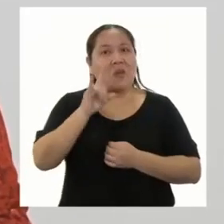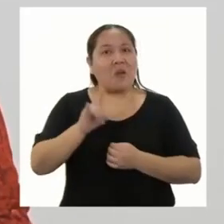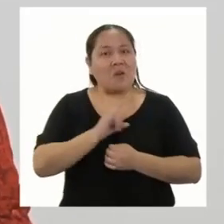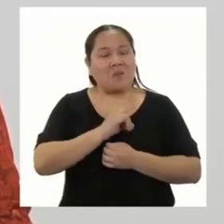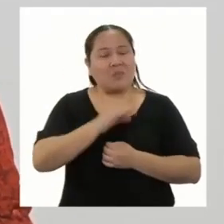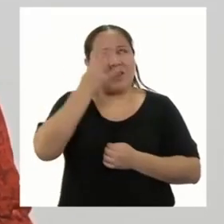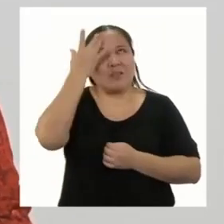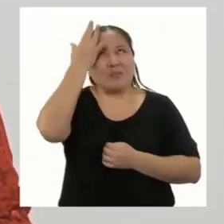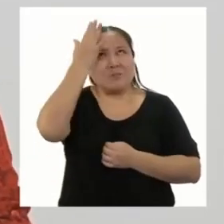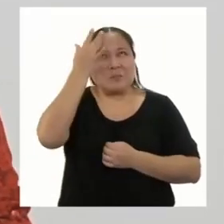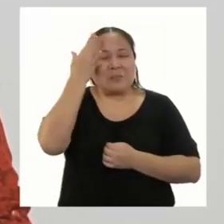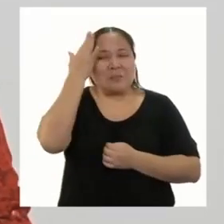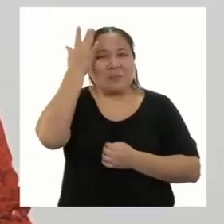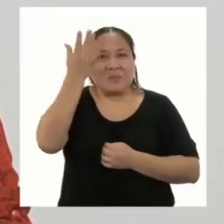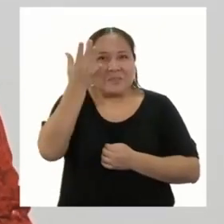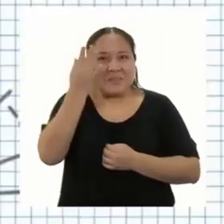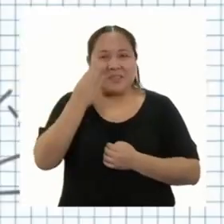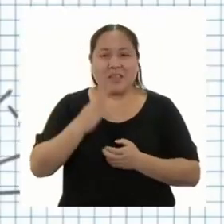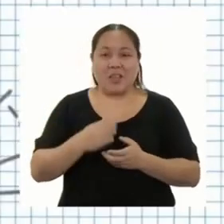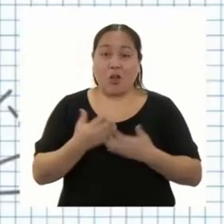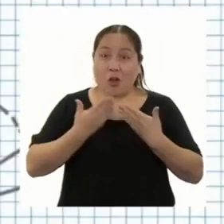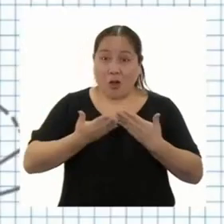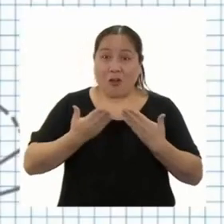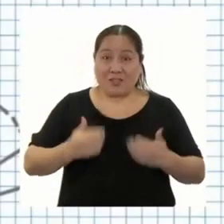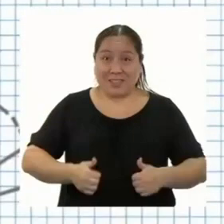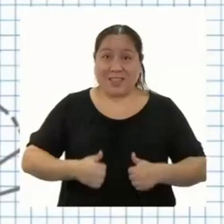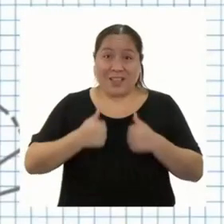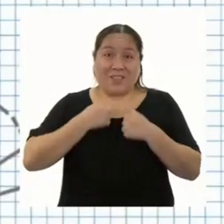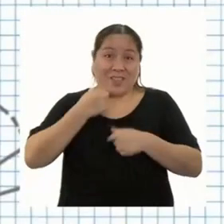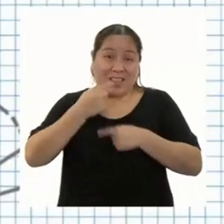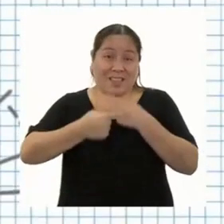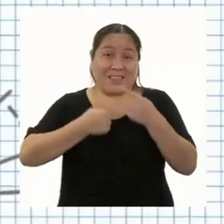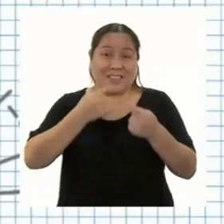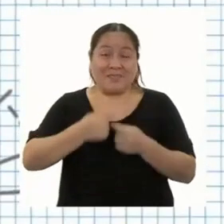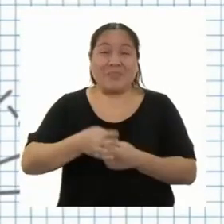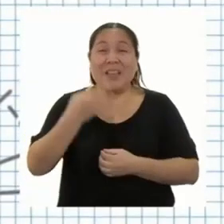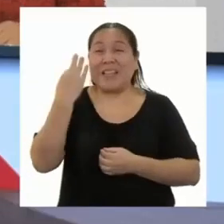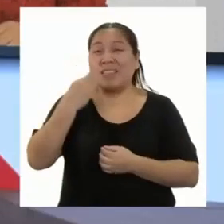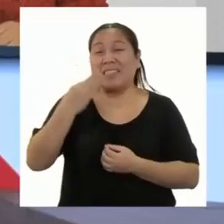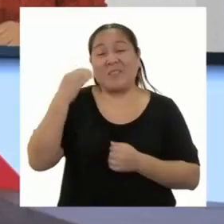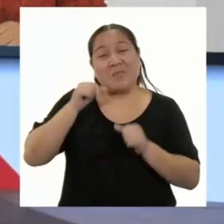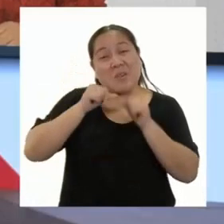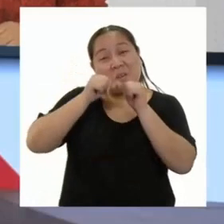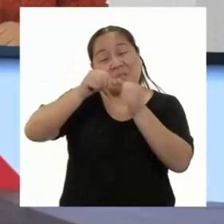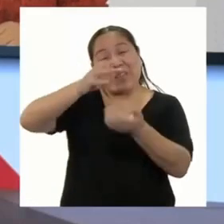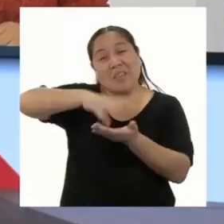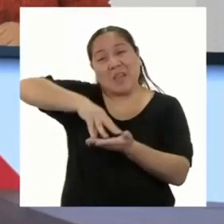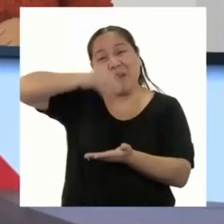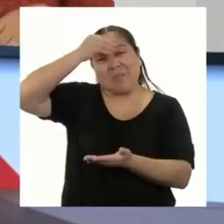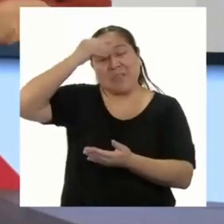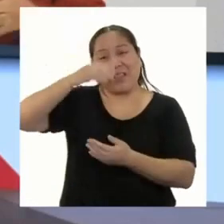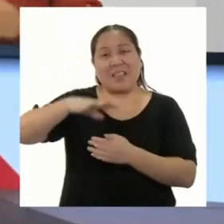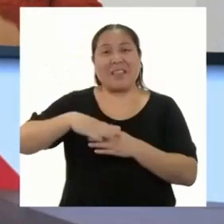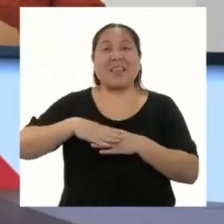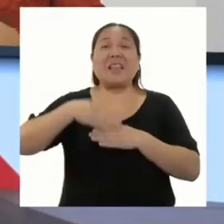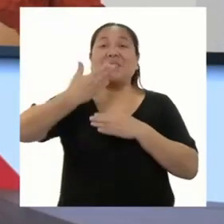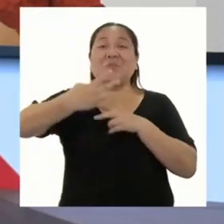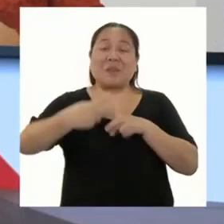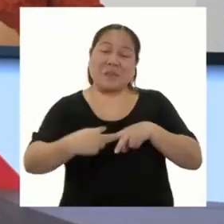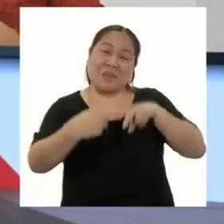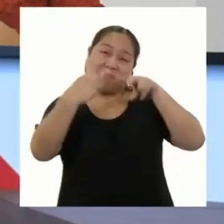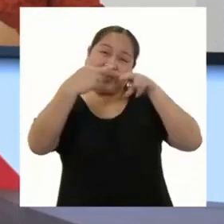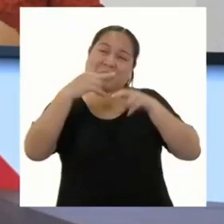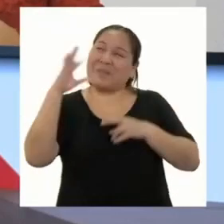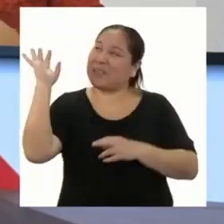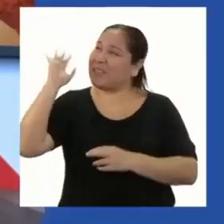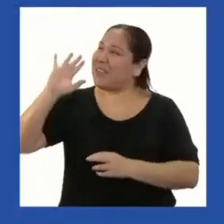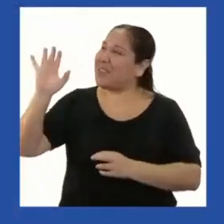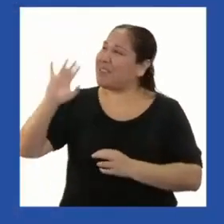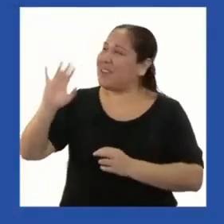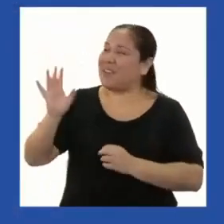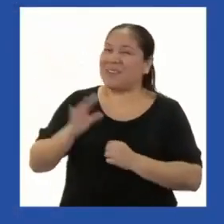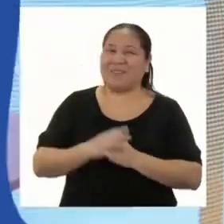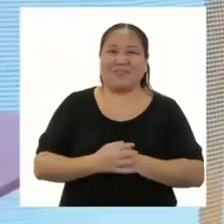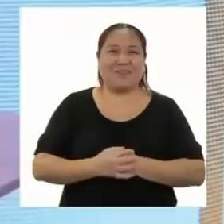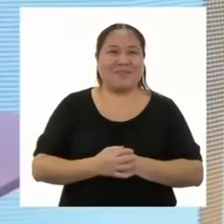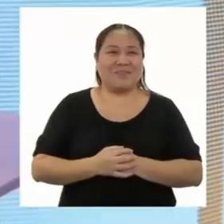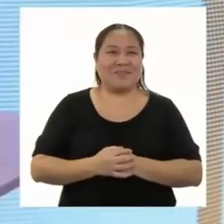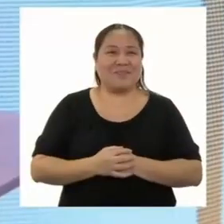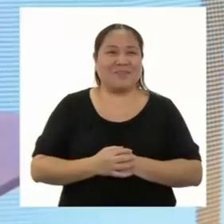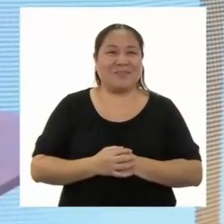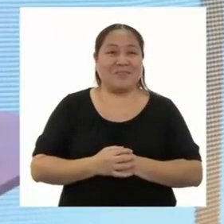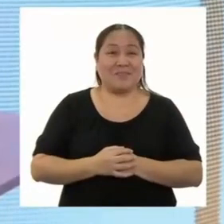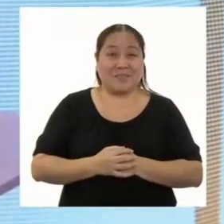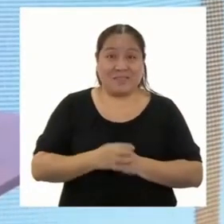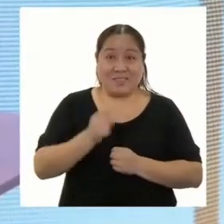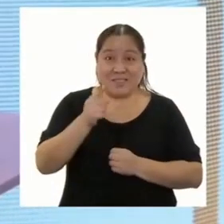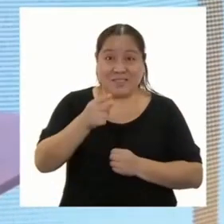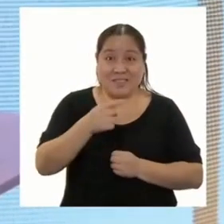creativamente sus situaciones cotidianas para siempre aprender. Hasta la próxima. ¡Chao, chao! ¿Qué